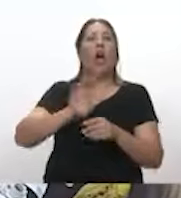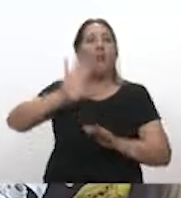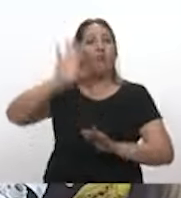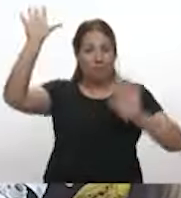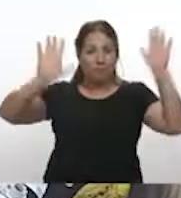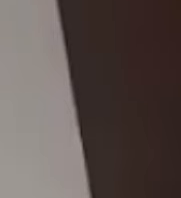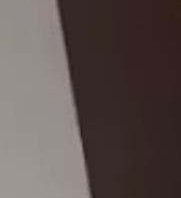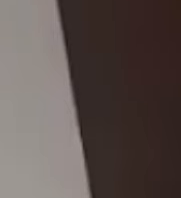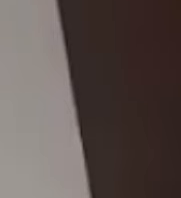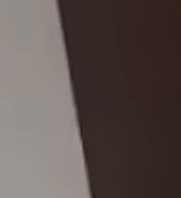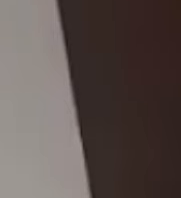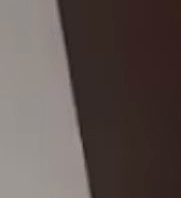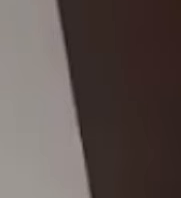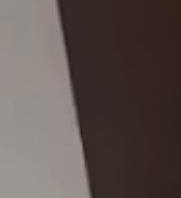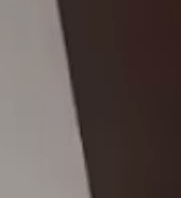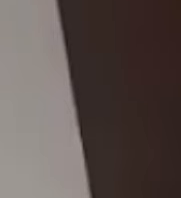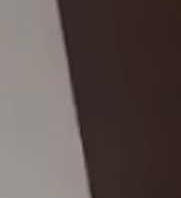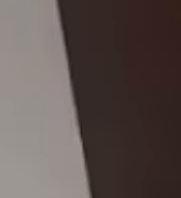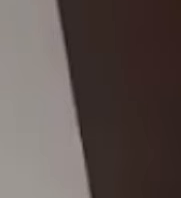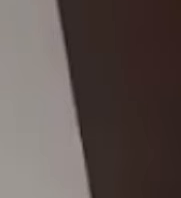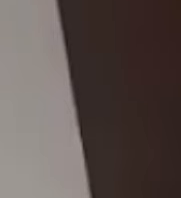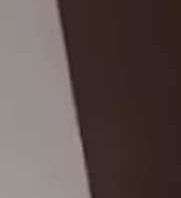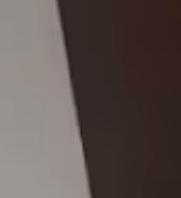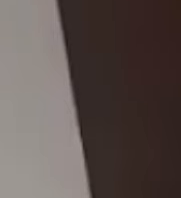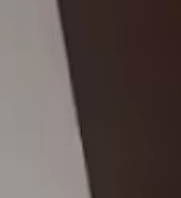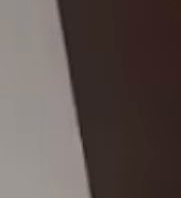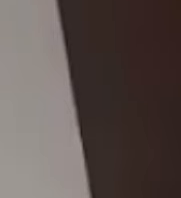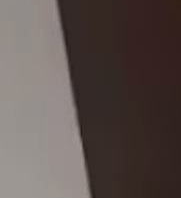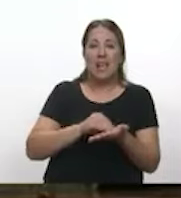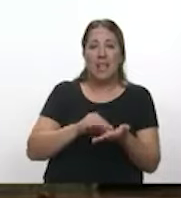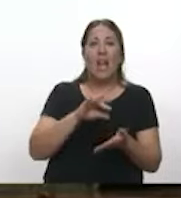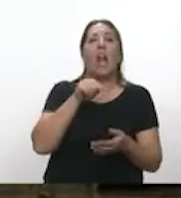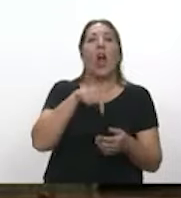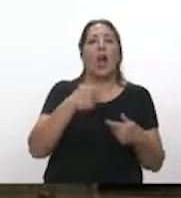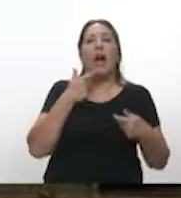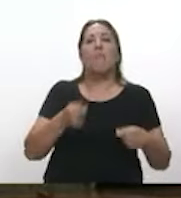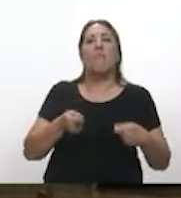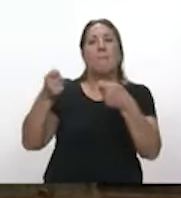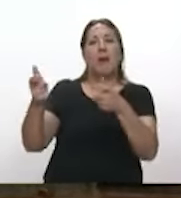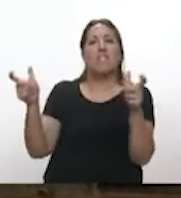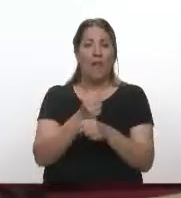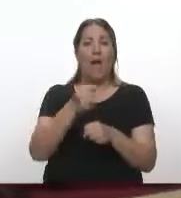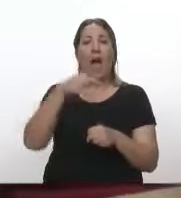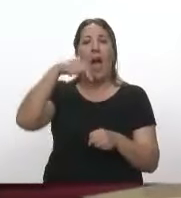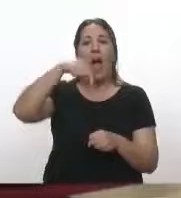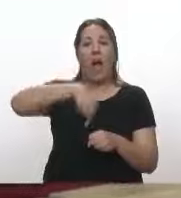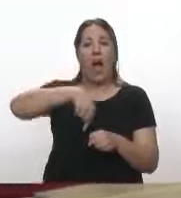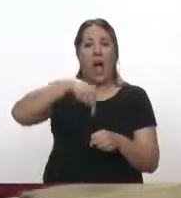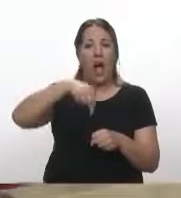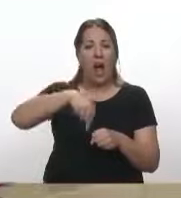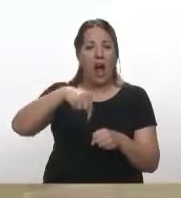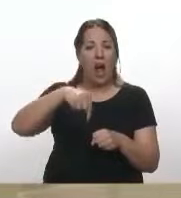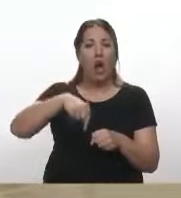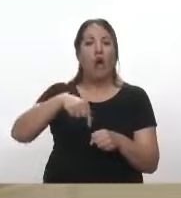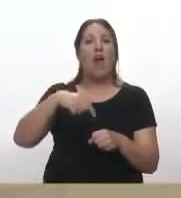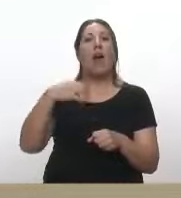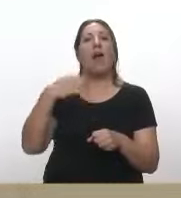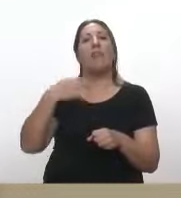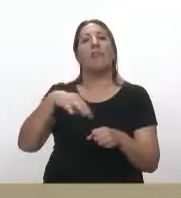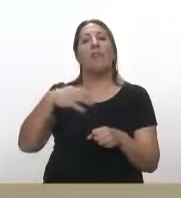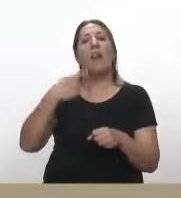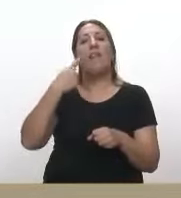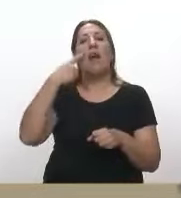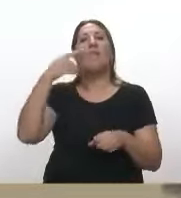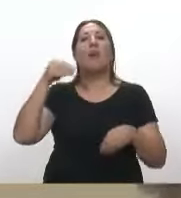por la habilitación, cuando para el primero se requerían la mayoría absoluta únicamente y para el segundo los 2/3. El caso de mayor resonancia fue el de Martín